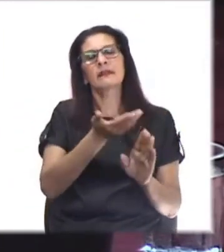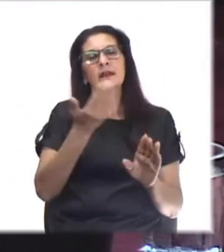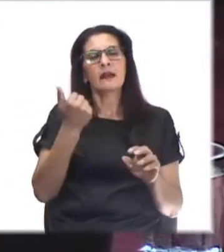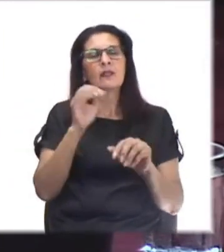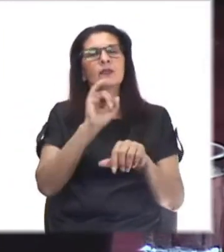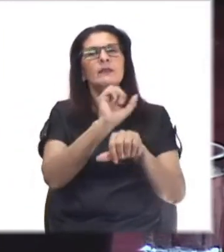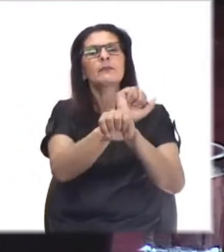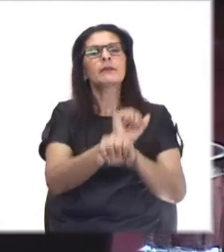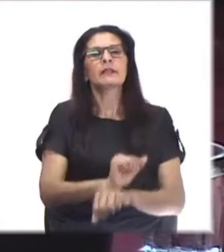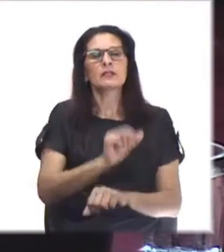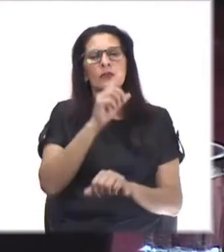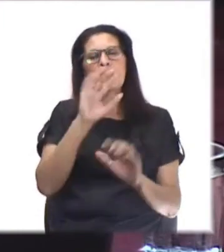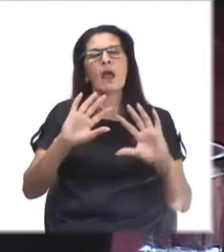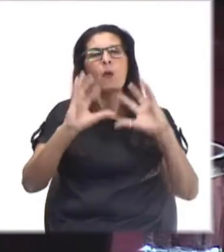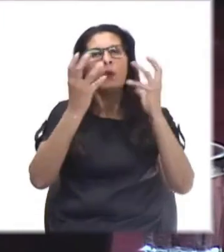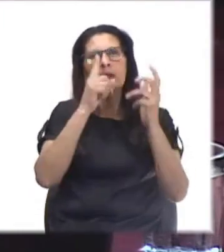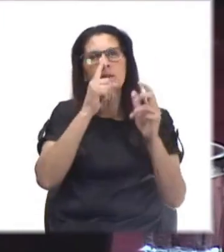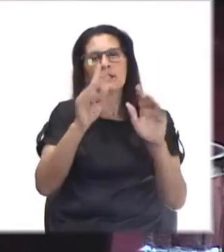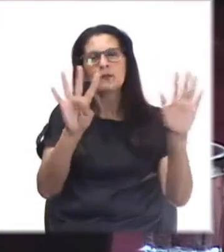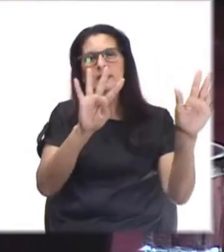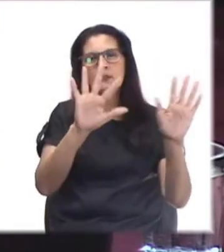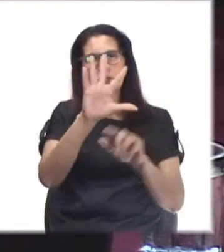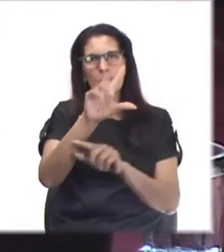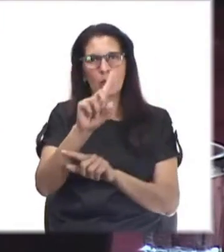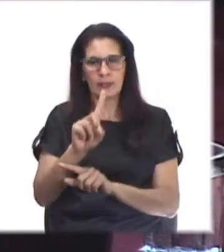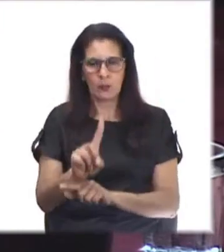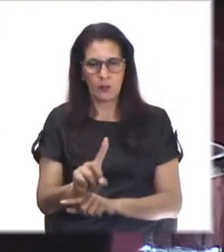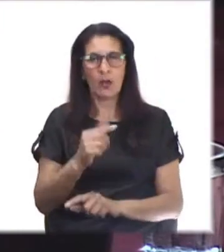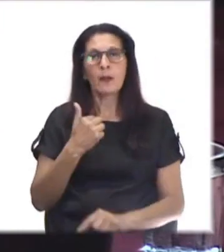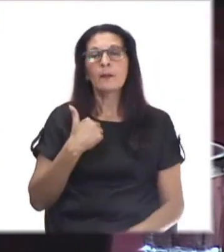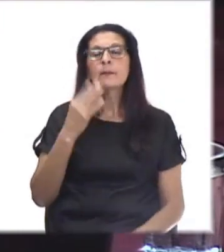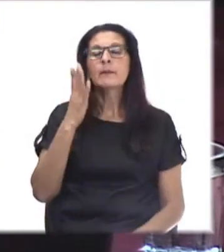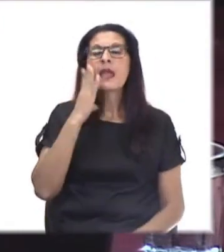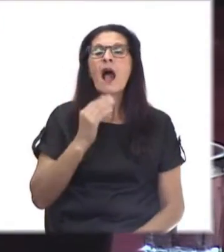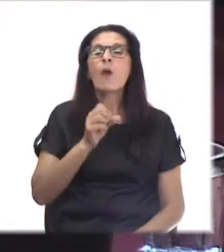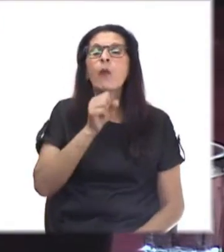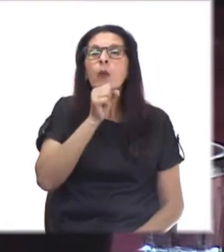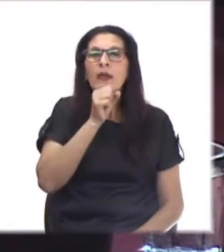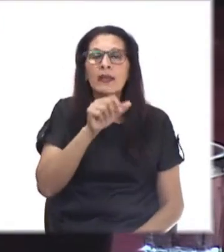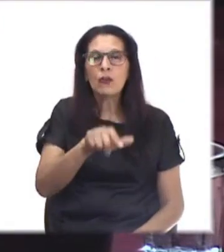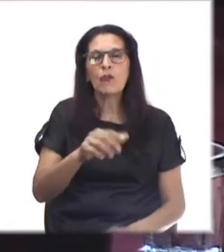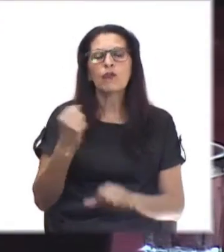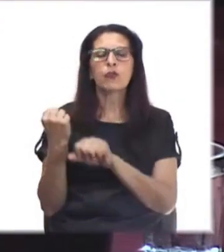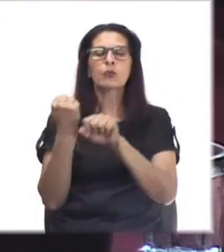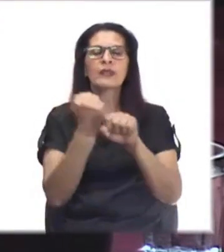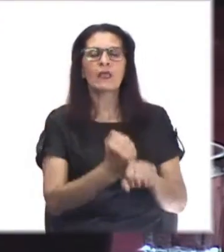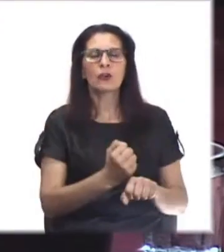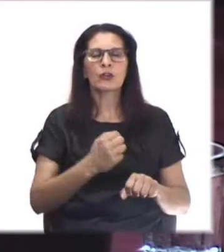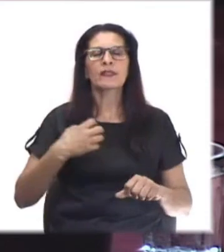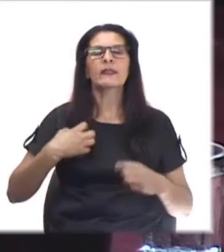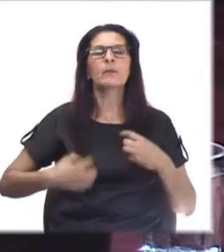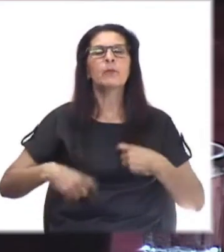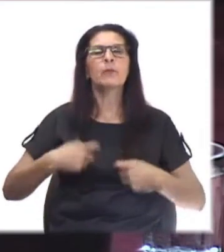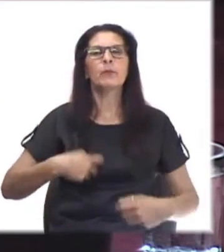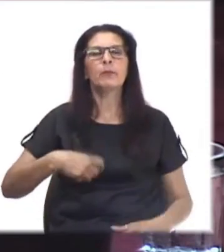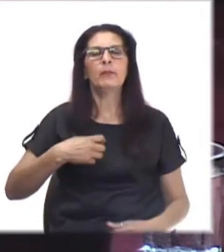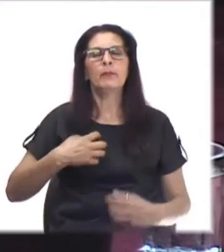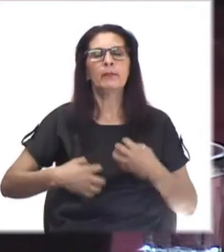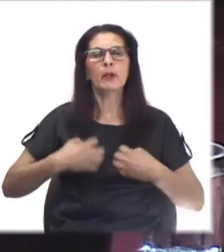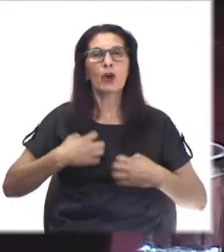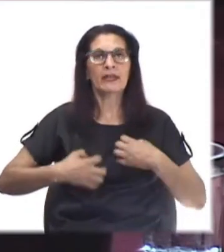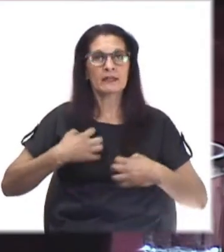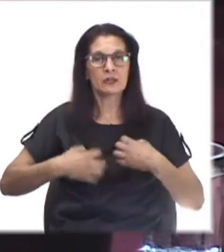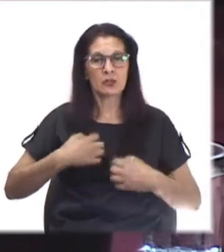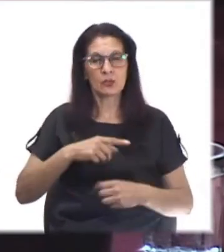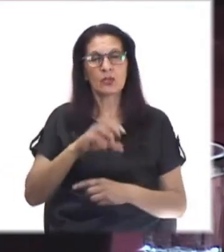de 1951. Mi abuelo fue fundador de Progreso, en sus orígenes conocido como el Club de